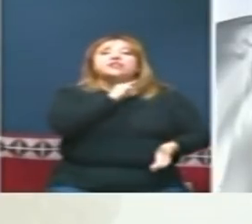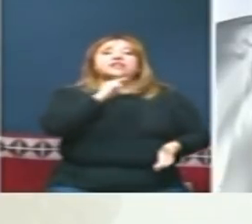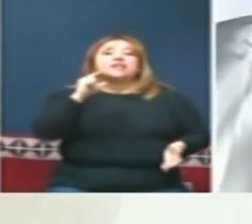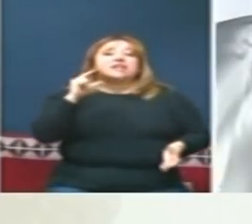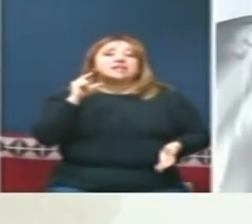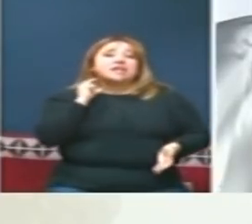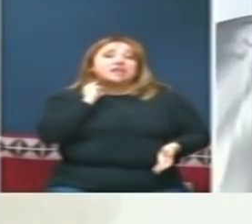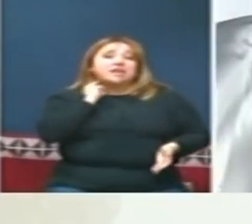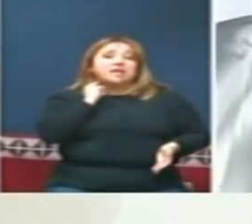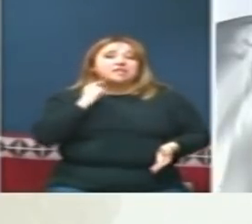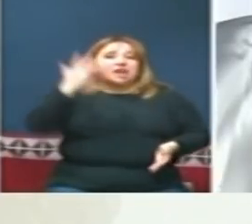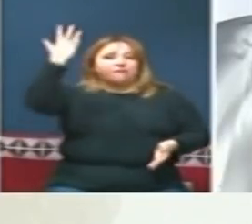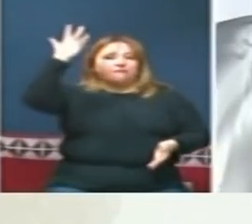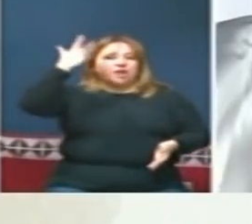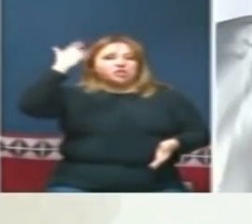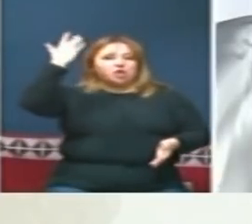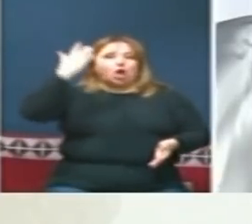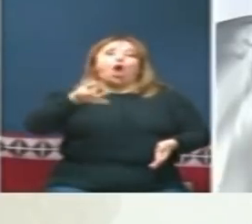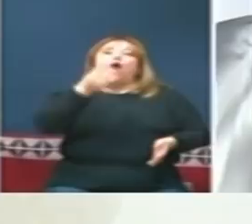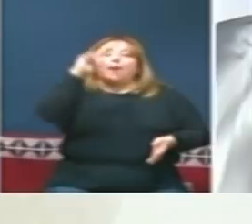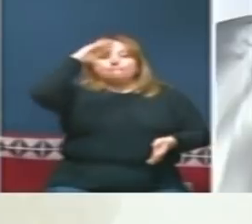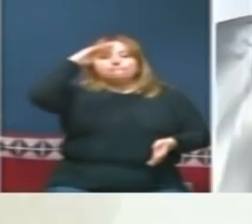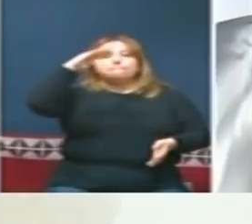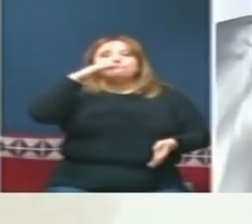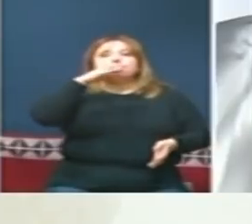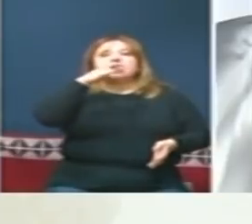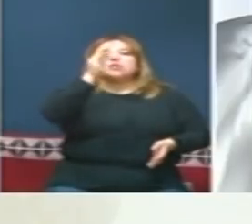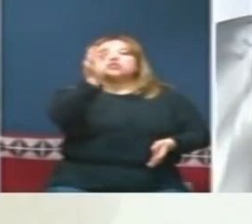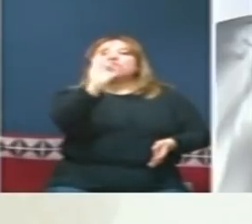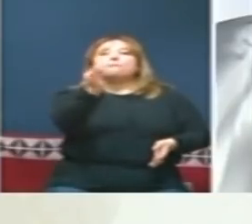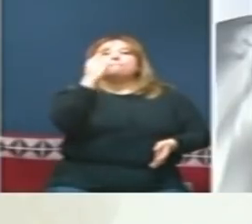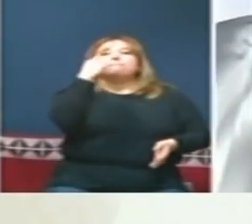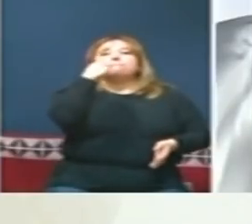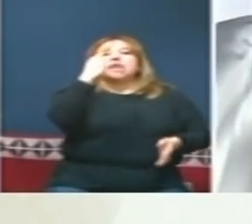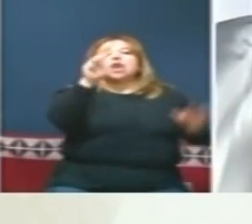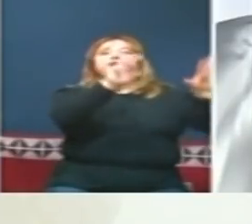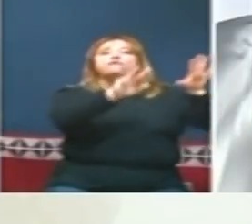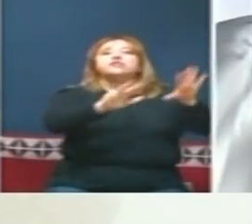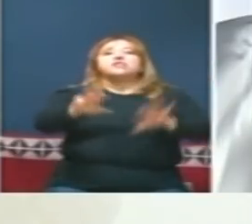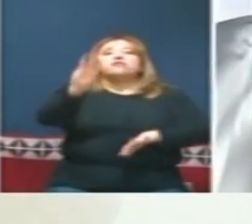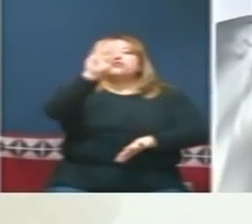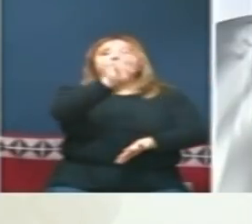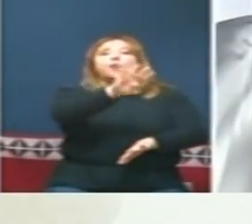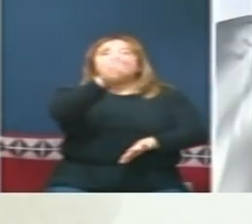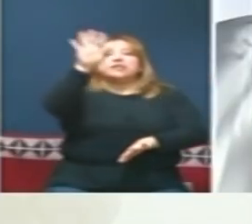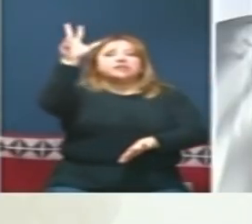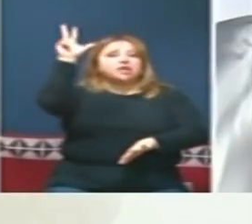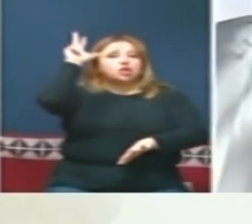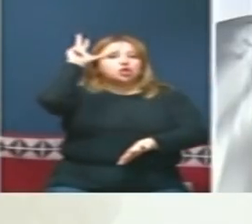Annonay. En octubre de 1948 pasó al seminario mayor.